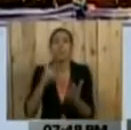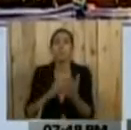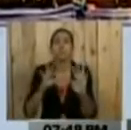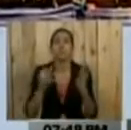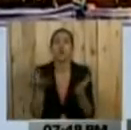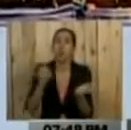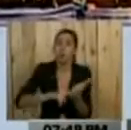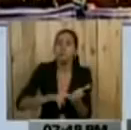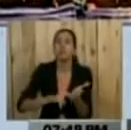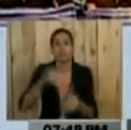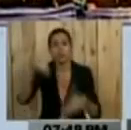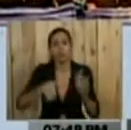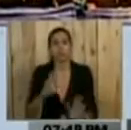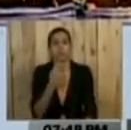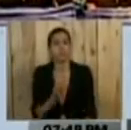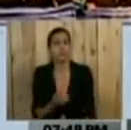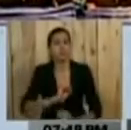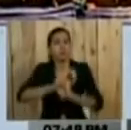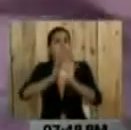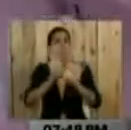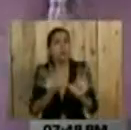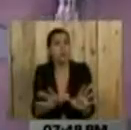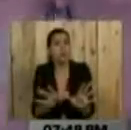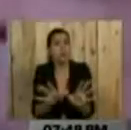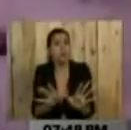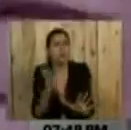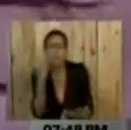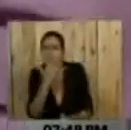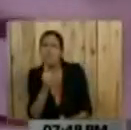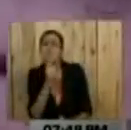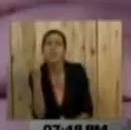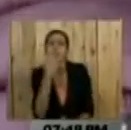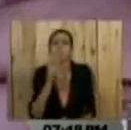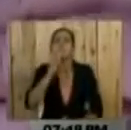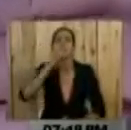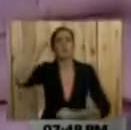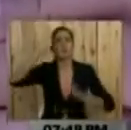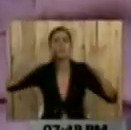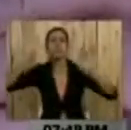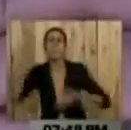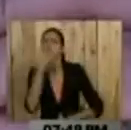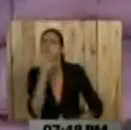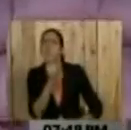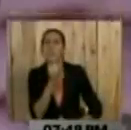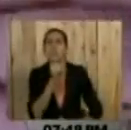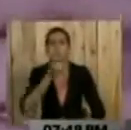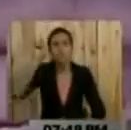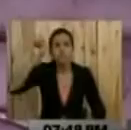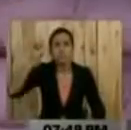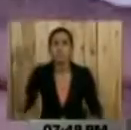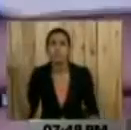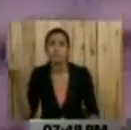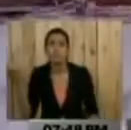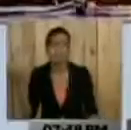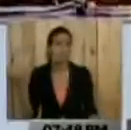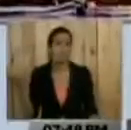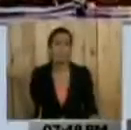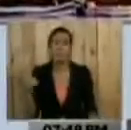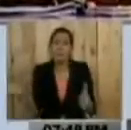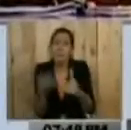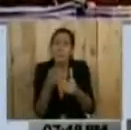aquí está clarito. ¿O alguien tiene duda? Que levante la mano alguien que tenga duda. ¿Cuál es la prioridad del